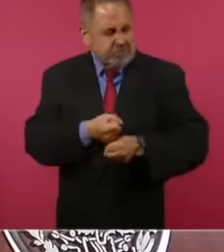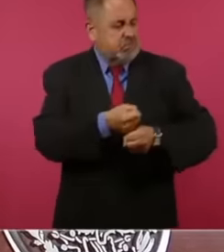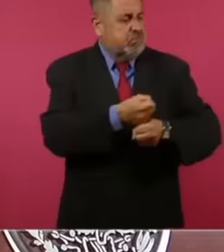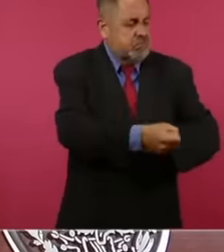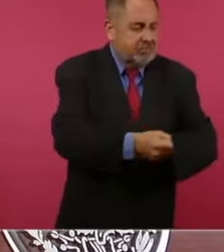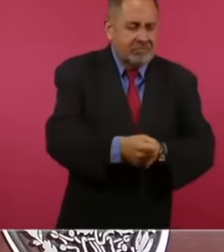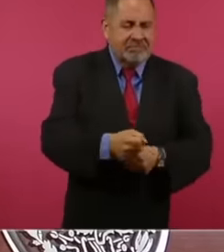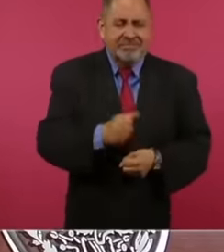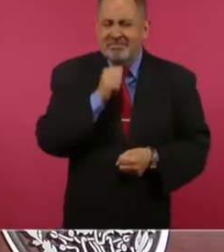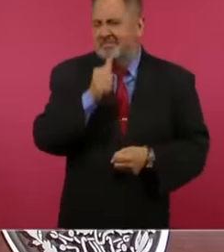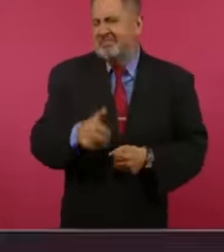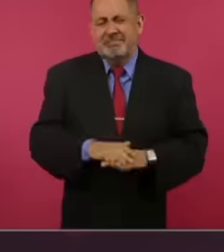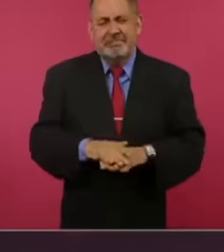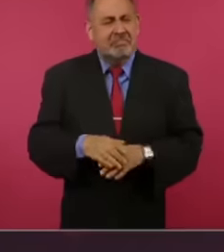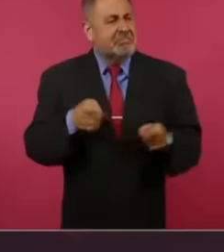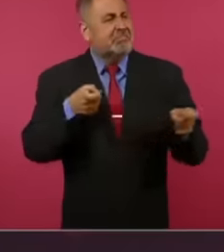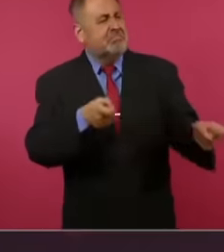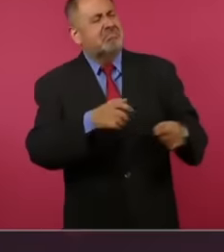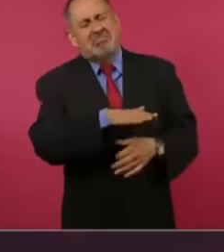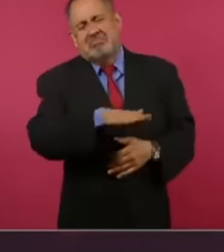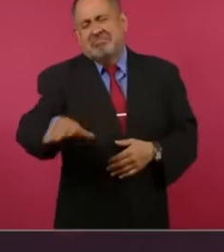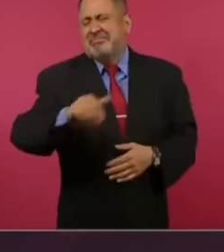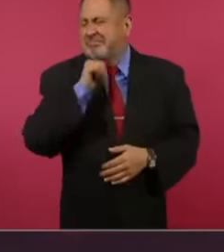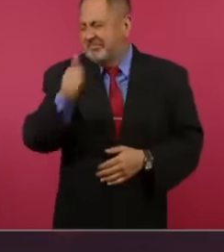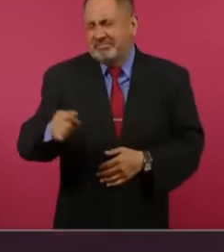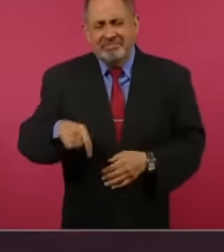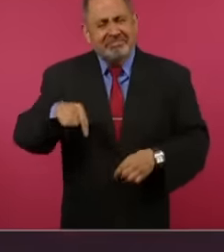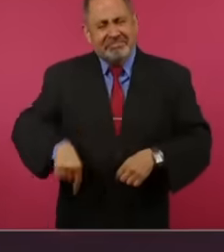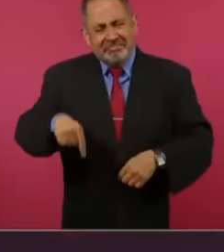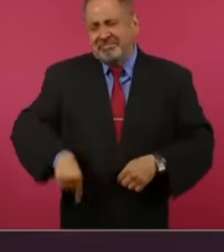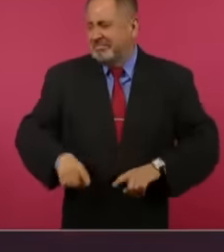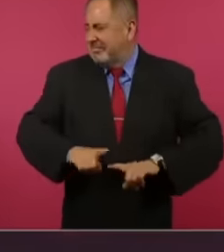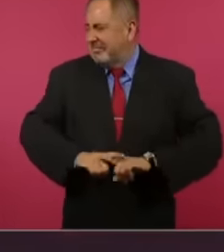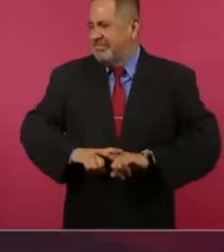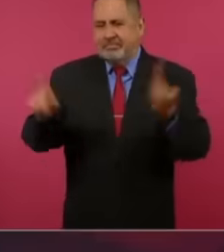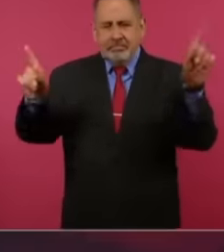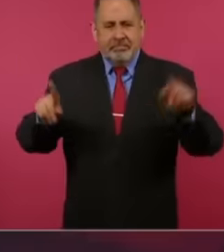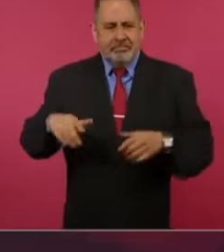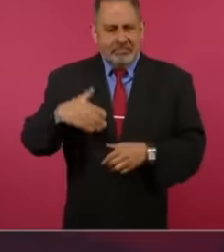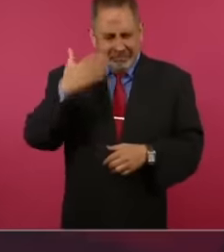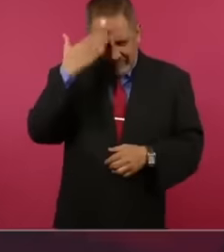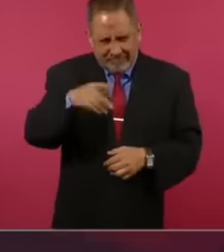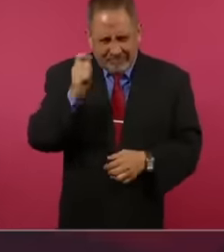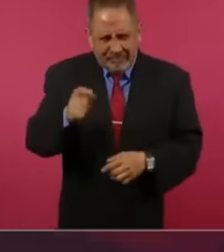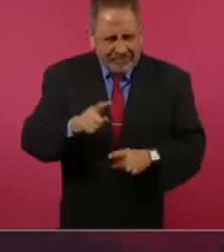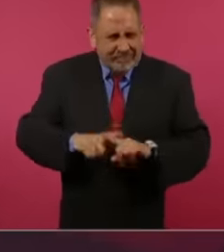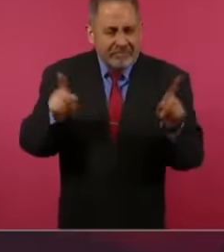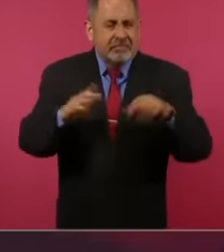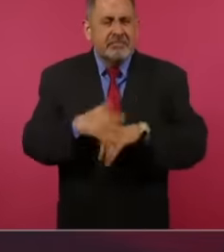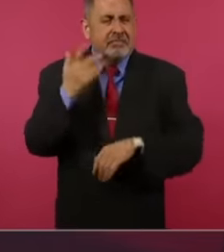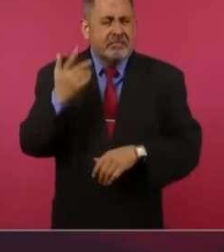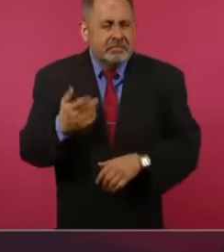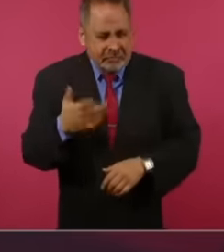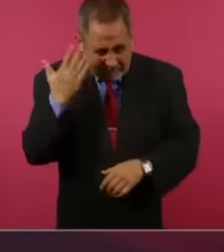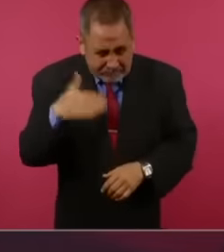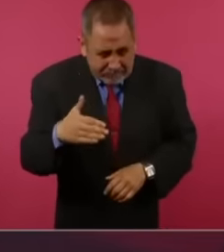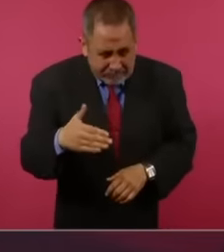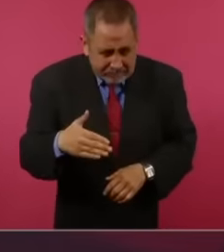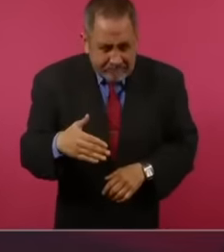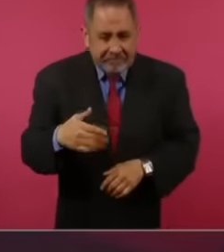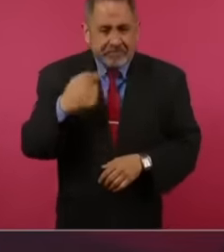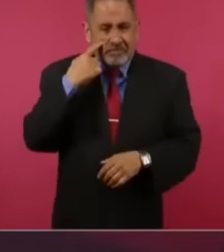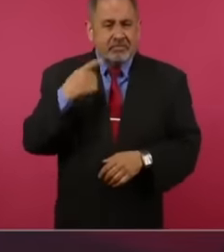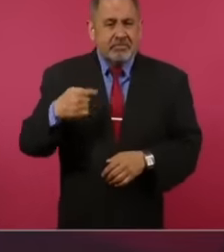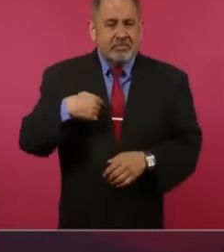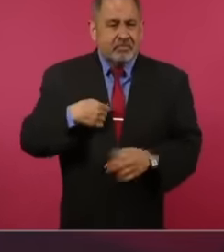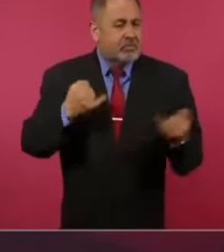o sea, no hay masacres, o sea, esto es otra cosa. Sí. ¿Y sabes por qué, Reina? Dígame. ¿Sabes por qué?